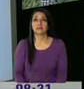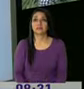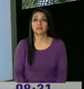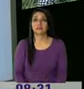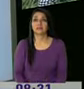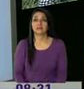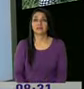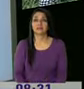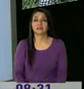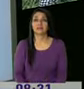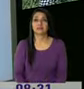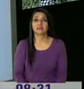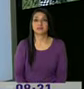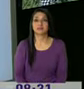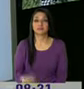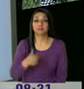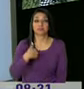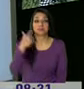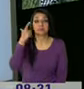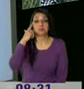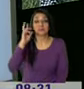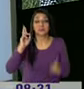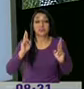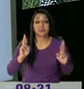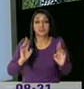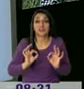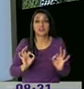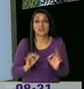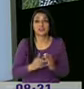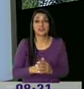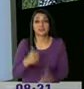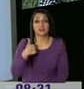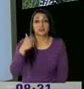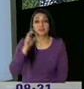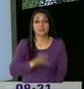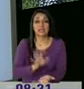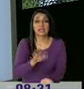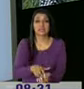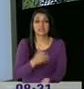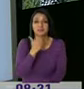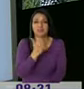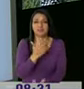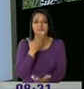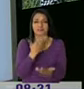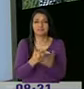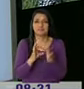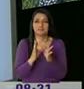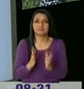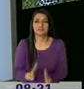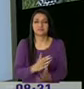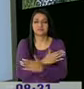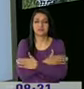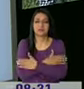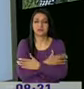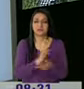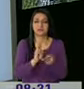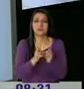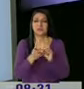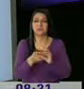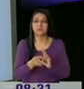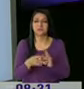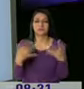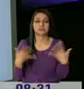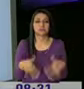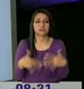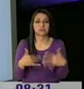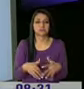¿No hay? Yo creo que no, esperemos que no. Parece que va a ser el cocodrilo. Gracias, Andreita. Mándales un abrazo a los vecinos. ¡Qué bárbaro